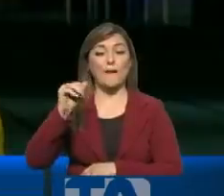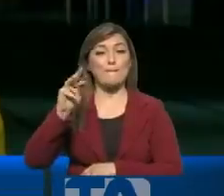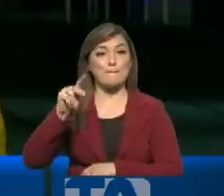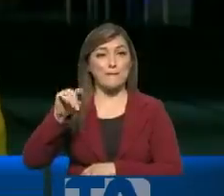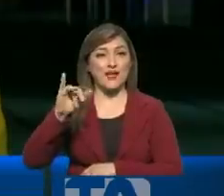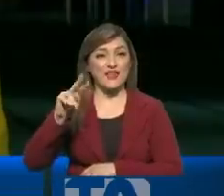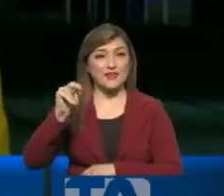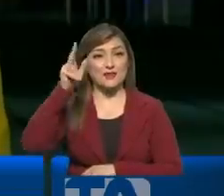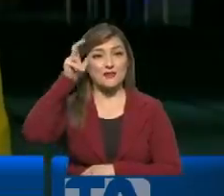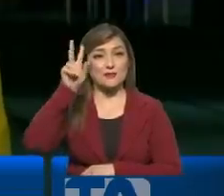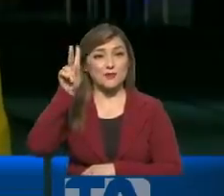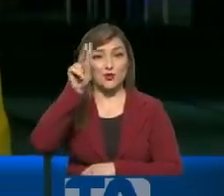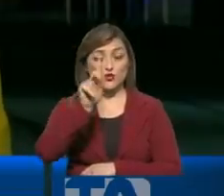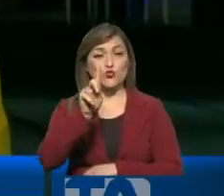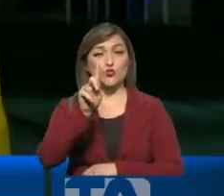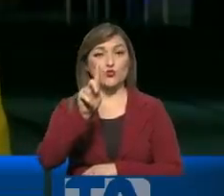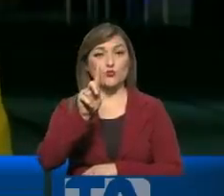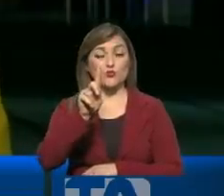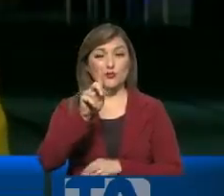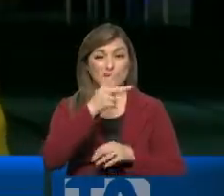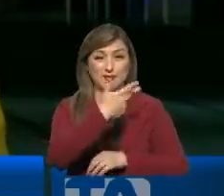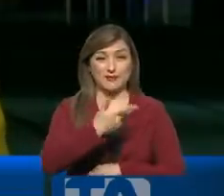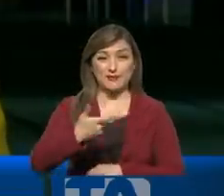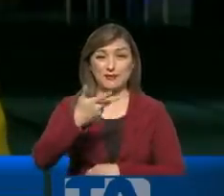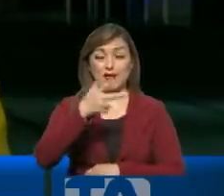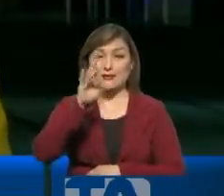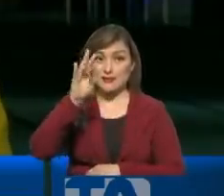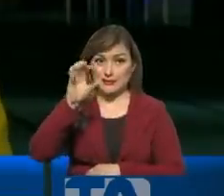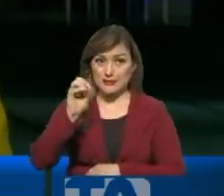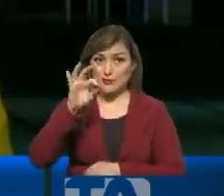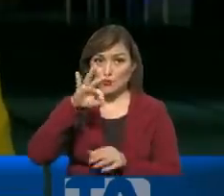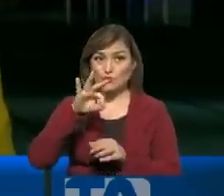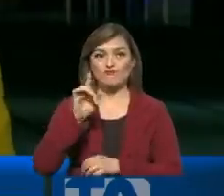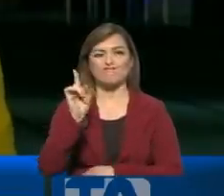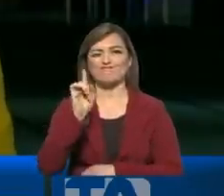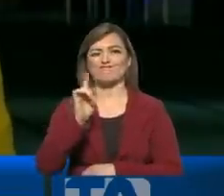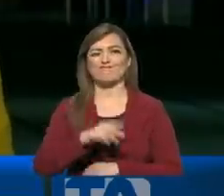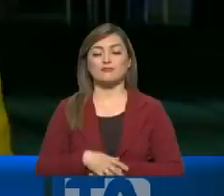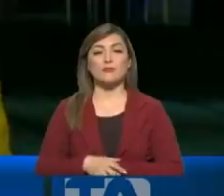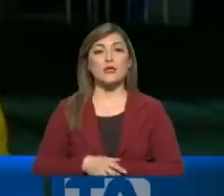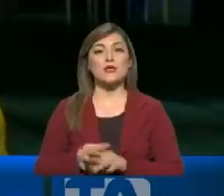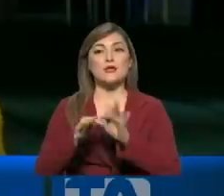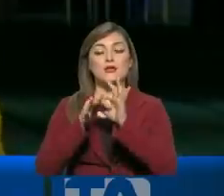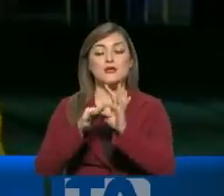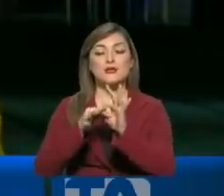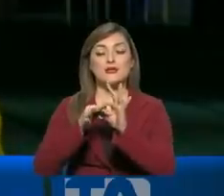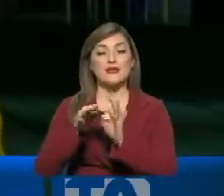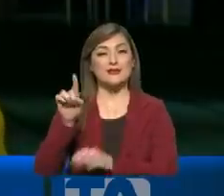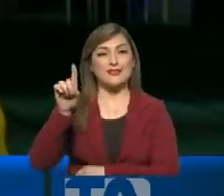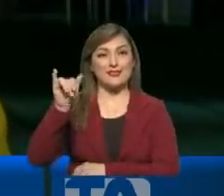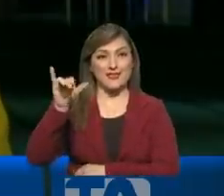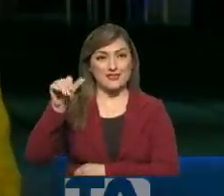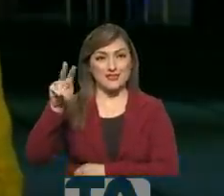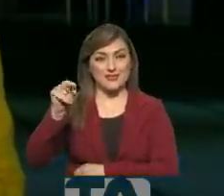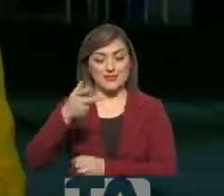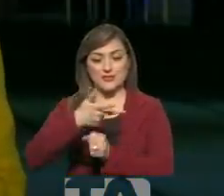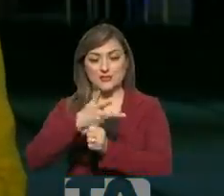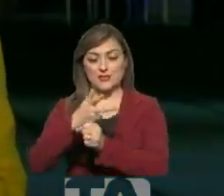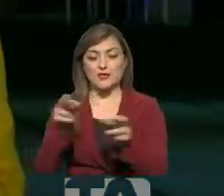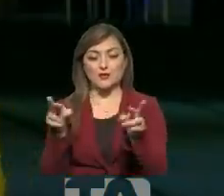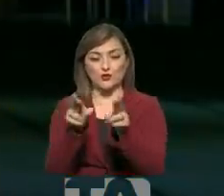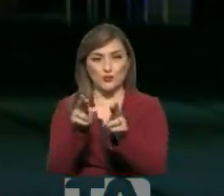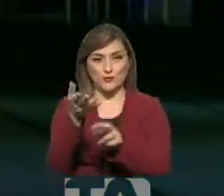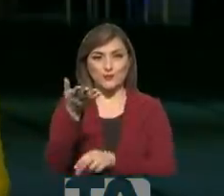Ninguno de los 3 obtuvieron los 70 votos. Nuestra compañera Dayana Monroy hizo un resumen de esta larga jornada aquí